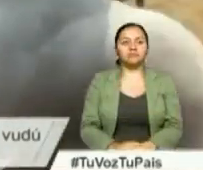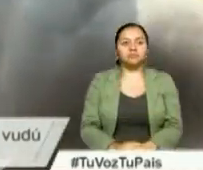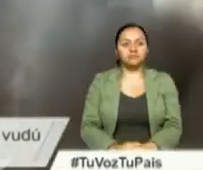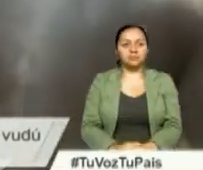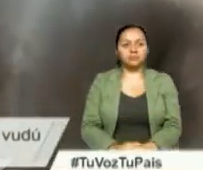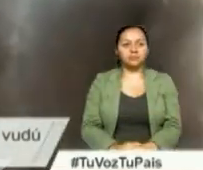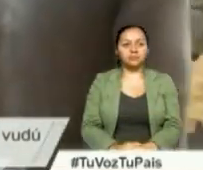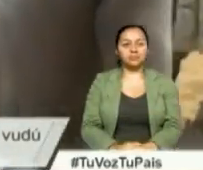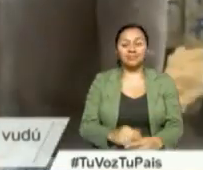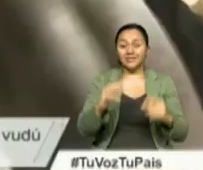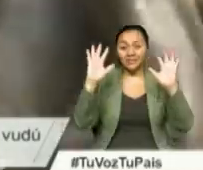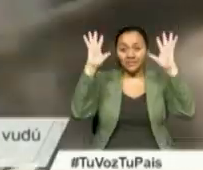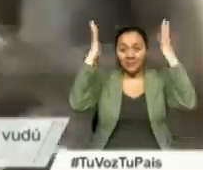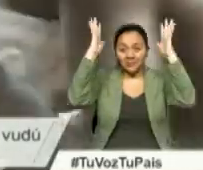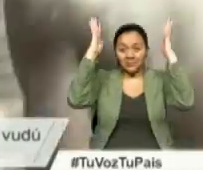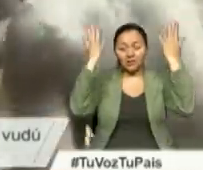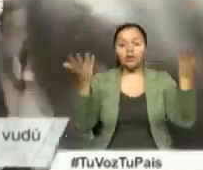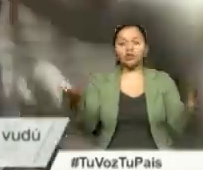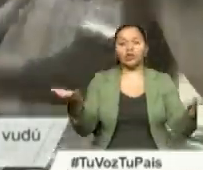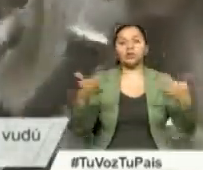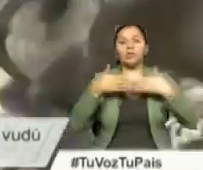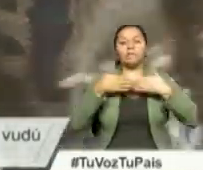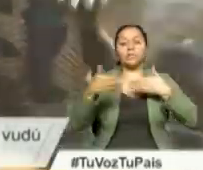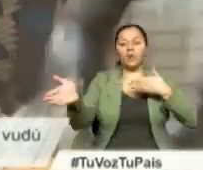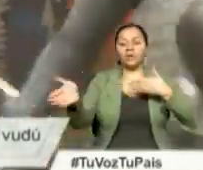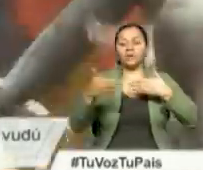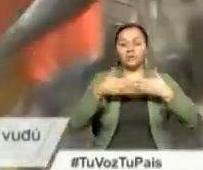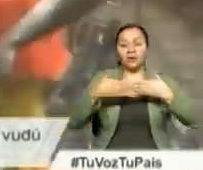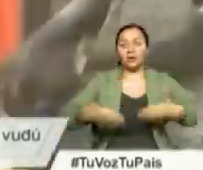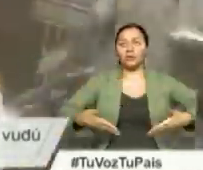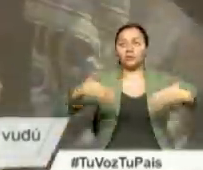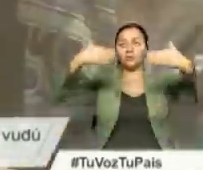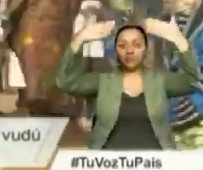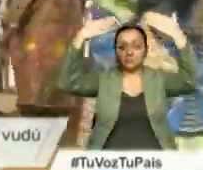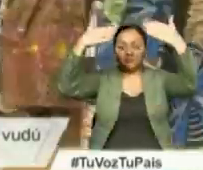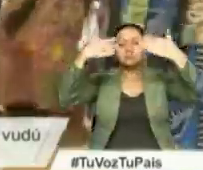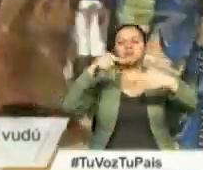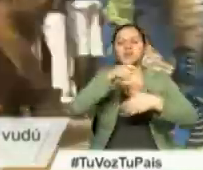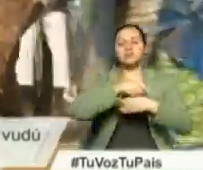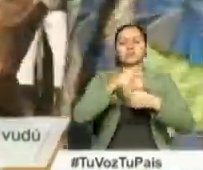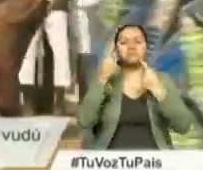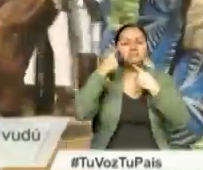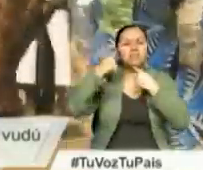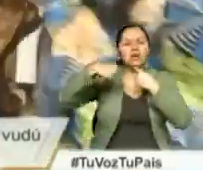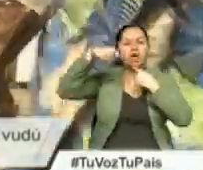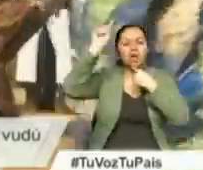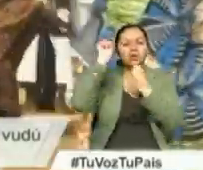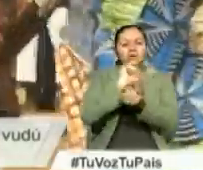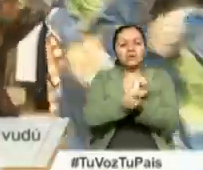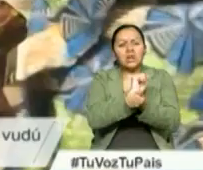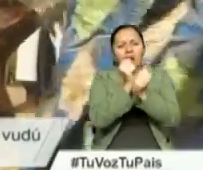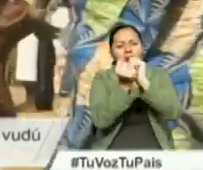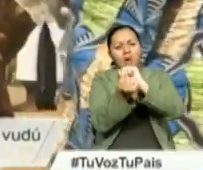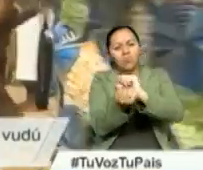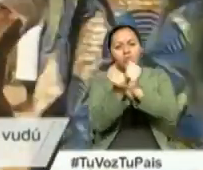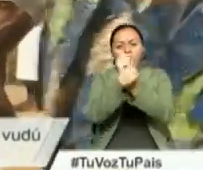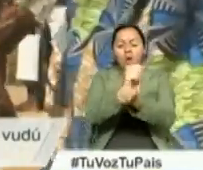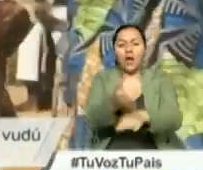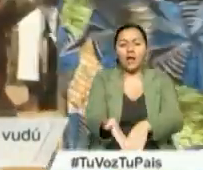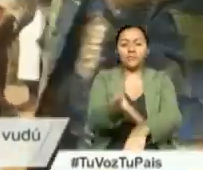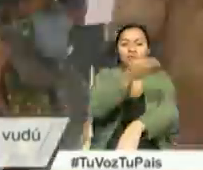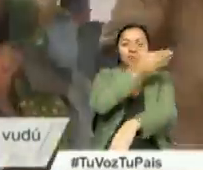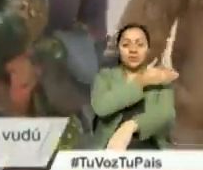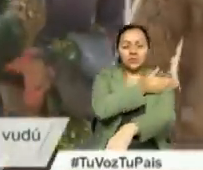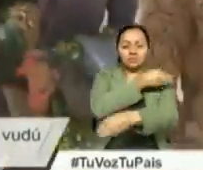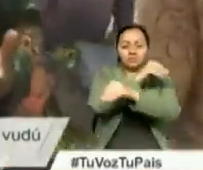El festival tiene lugar en la Puerta de No Retorno, construida en memoria de los millones de esclavos que pasaron por esta pequeña ciudad costera y que extendieron el